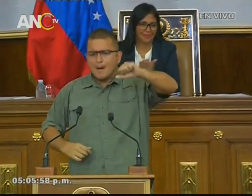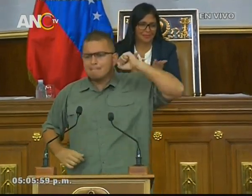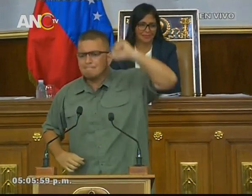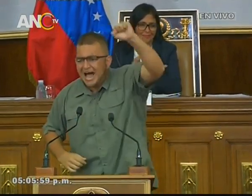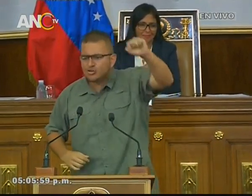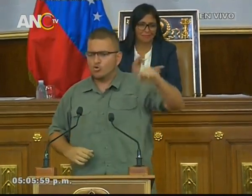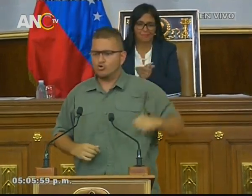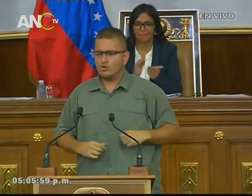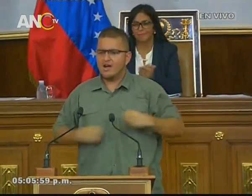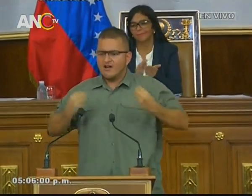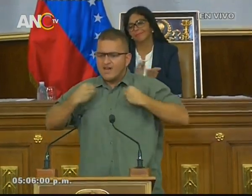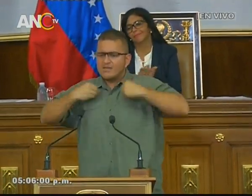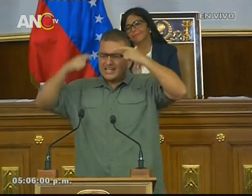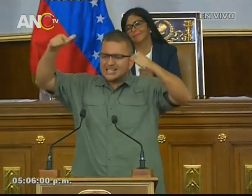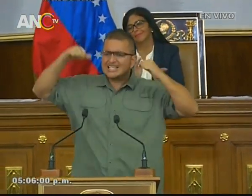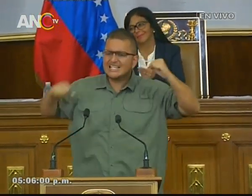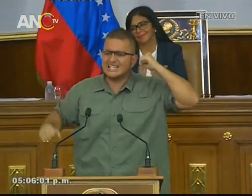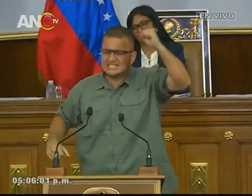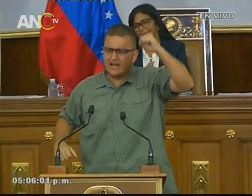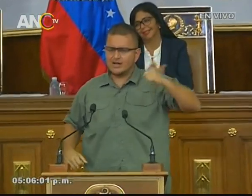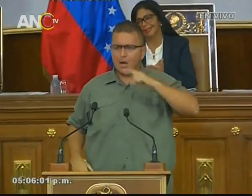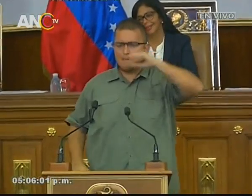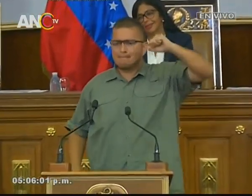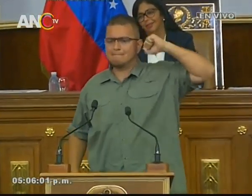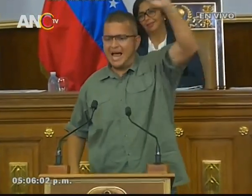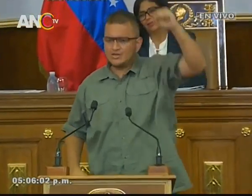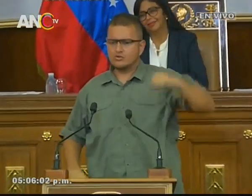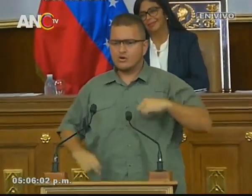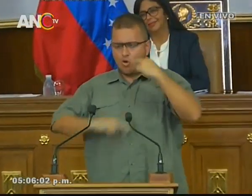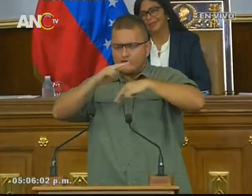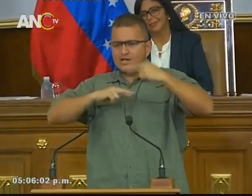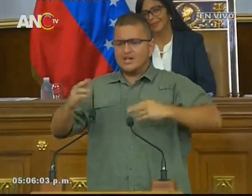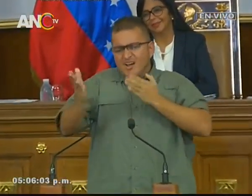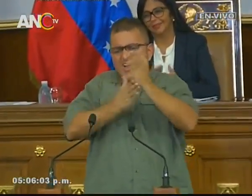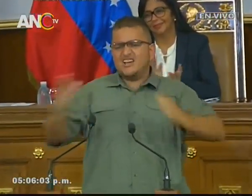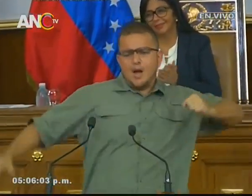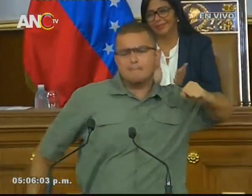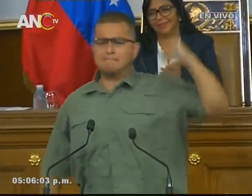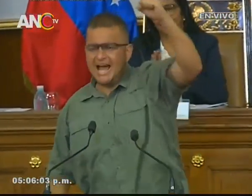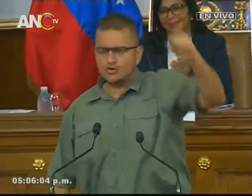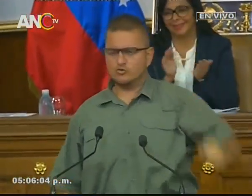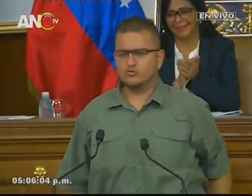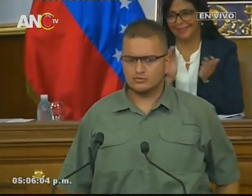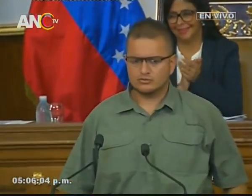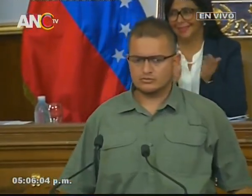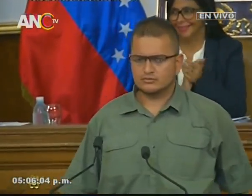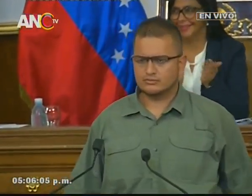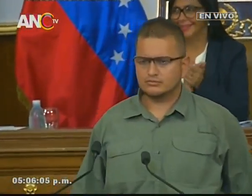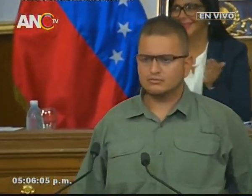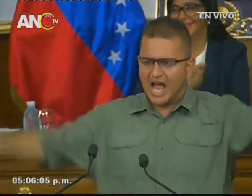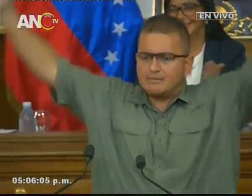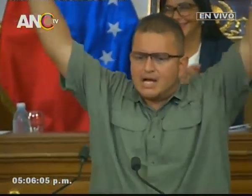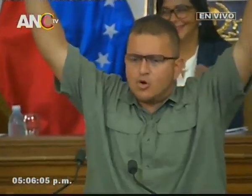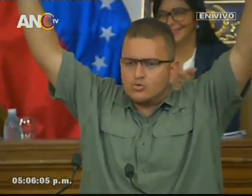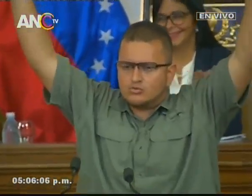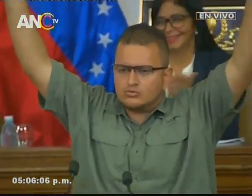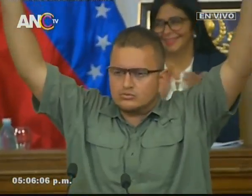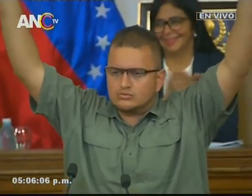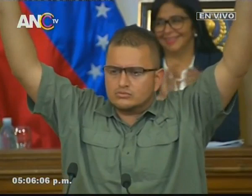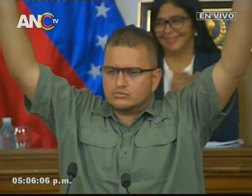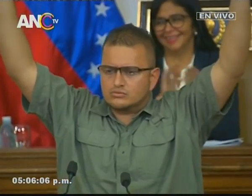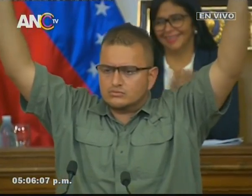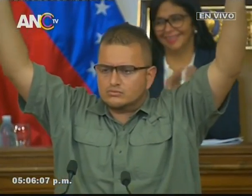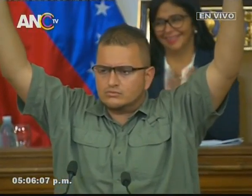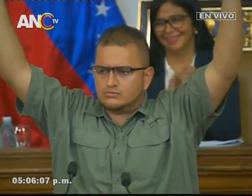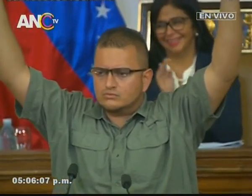estoy a la orden para esta lucha patriota, siempre. ¡Que viva Chávez! ¡Que viva Nicolás Maduro! ¡Que viva la Revolución Bolivariana!